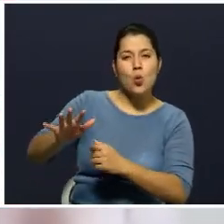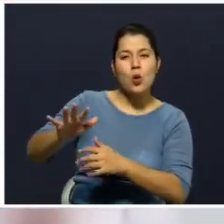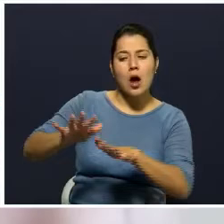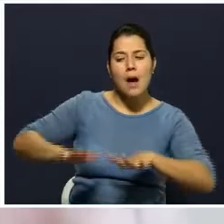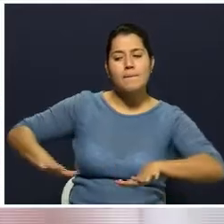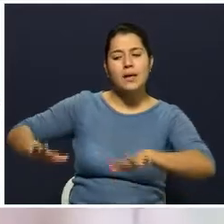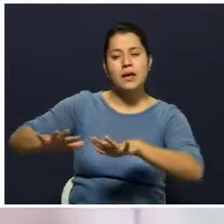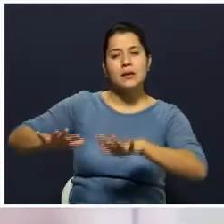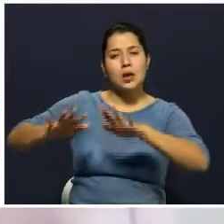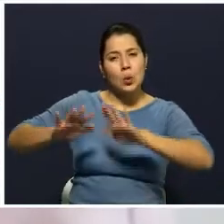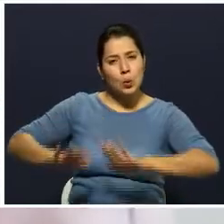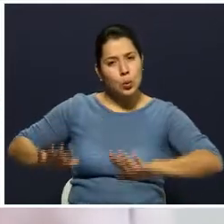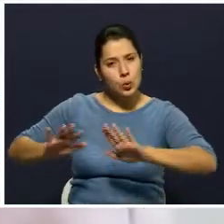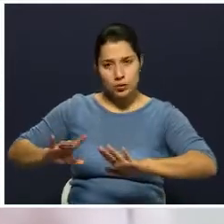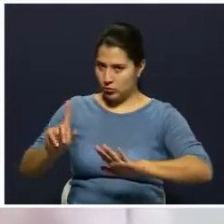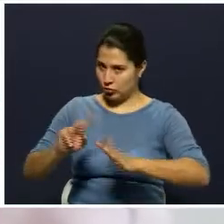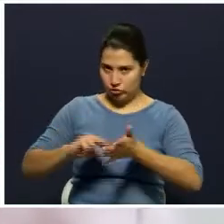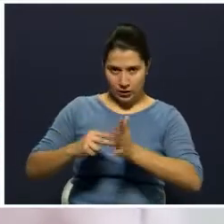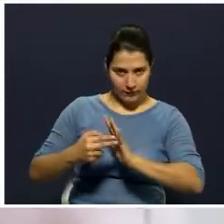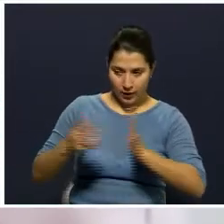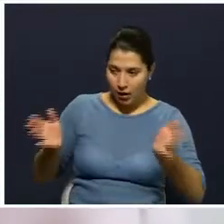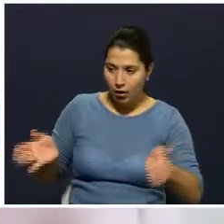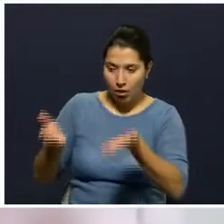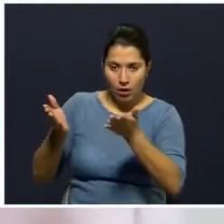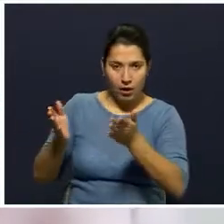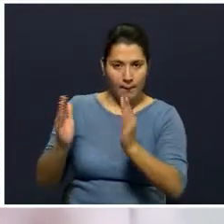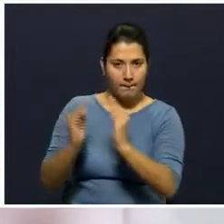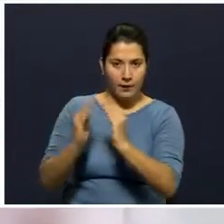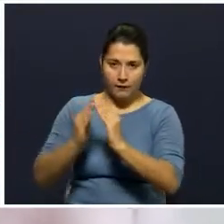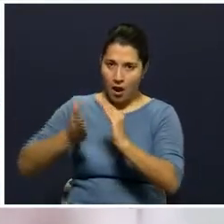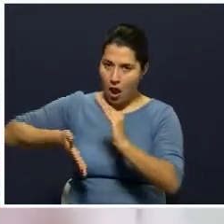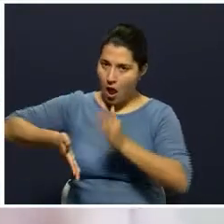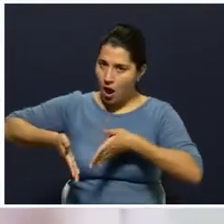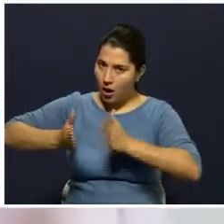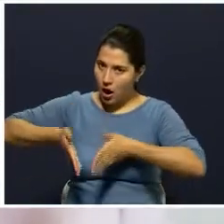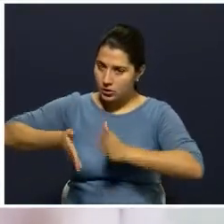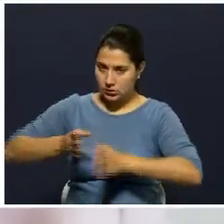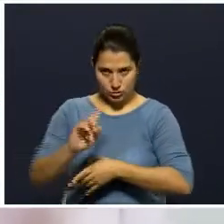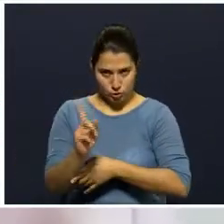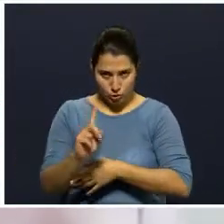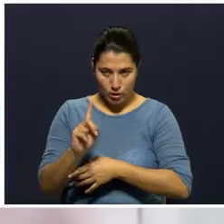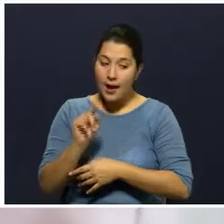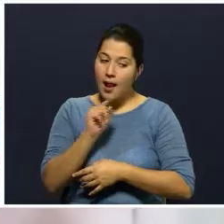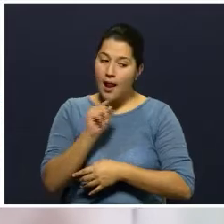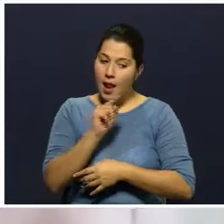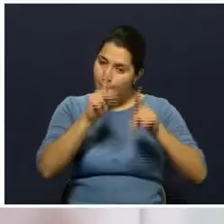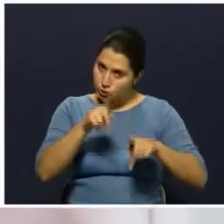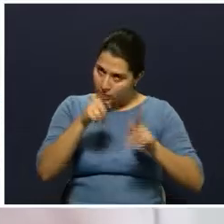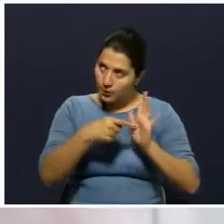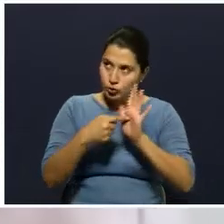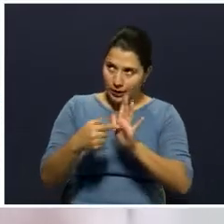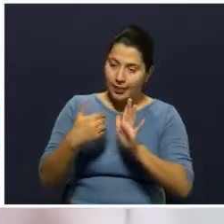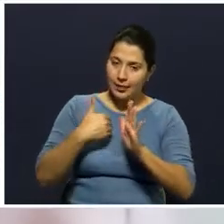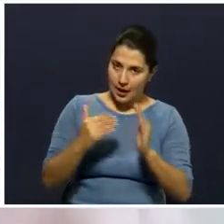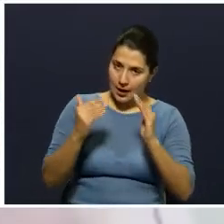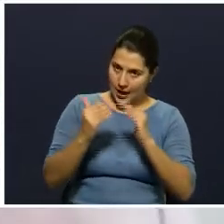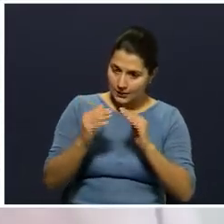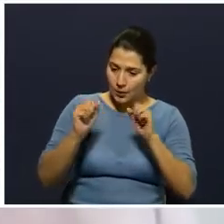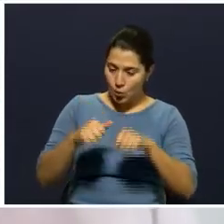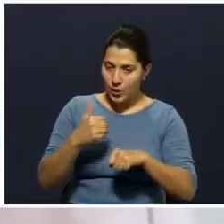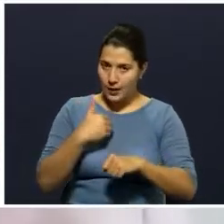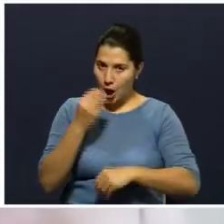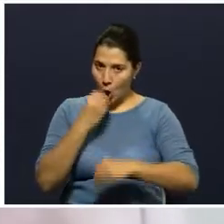a empujar a la indigencia, ¿verdad? Es una persona que debe tener un lugar, debe demostrar que tiene un lugar para dormir, que va a tener comida,